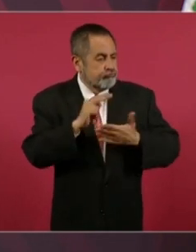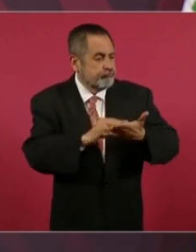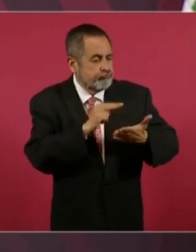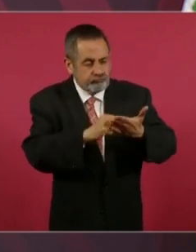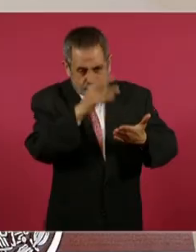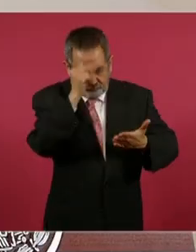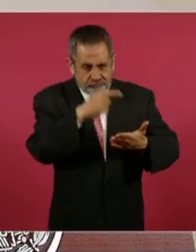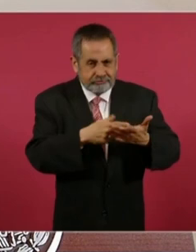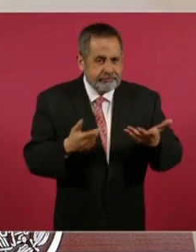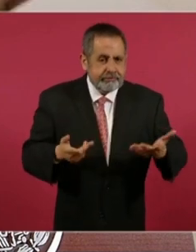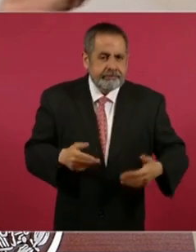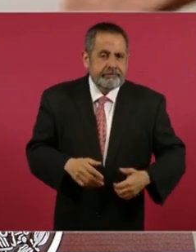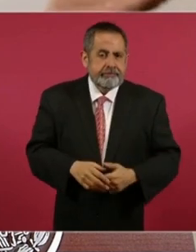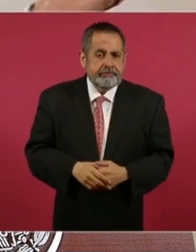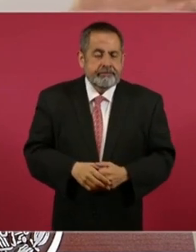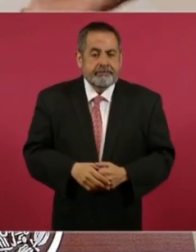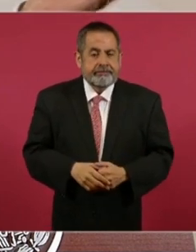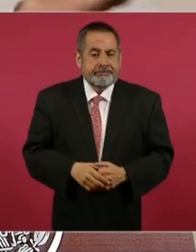Pero hay, bueno,